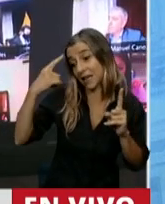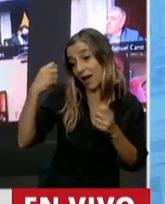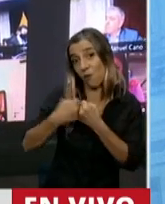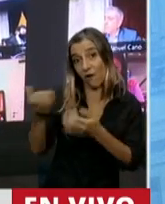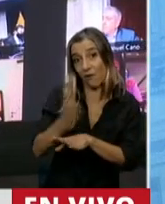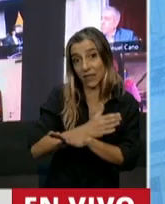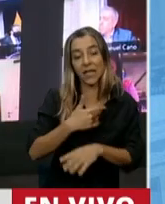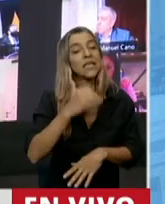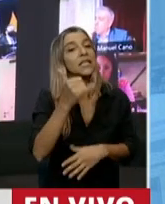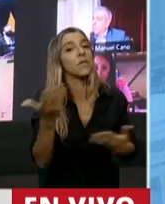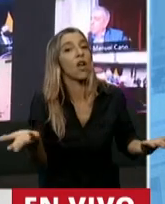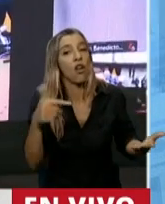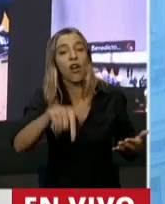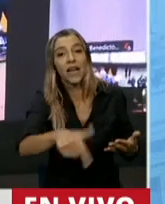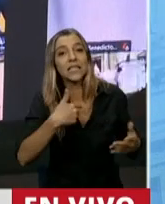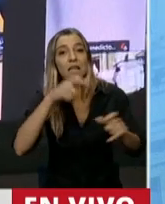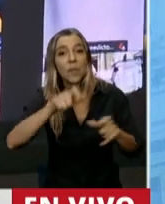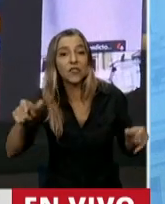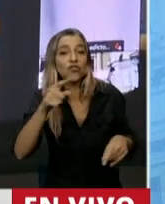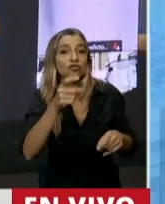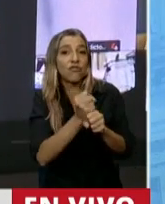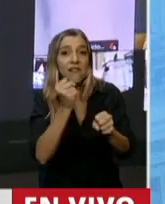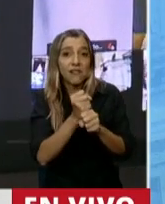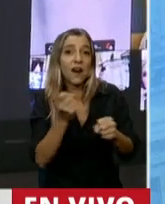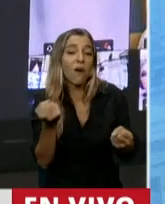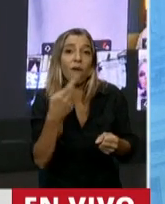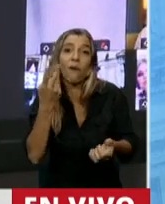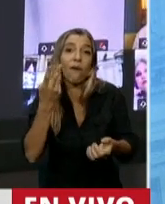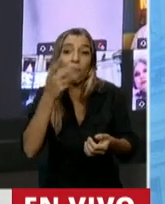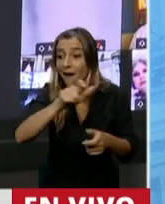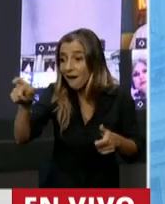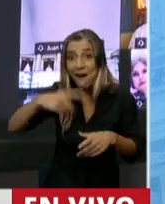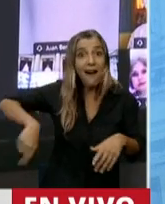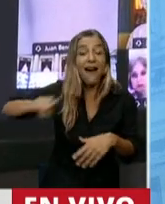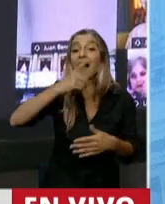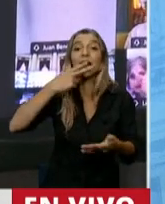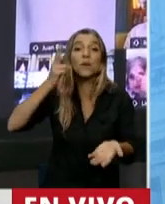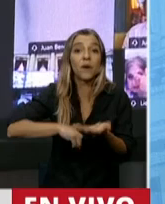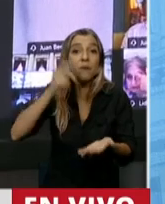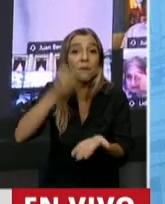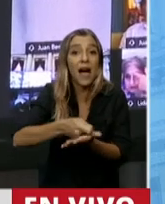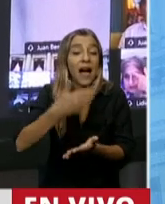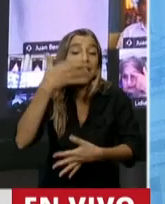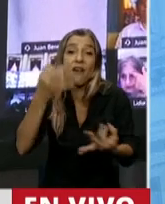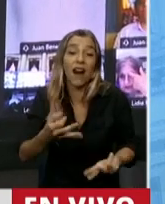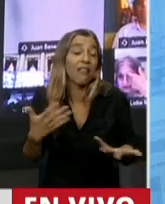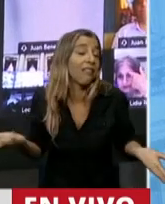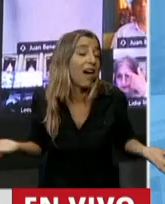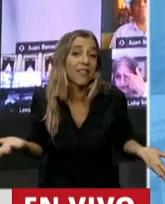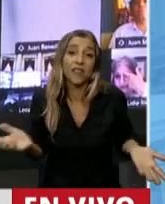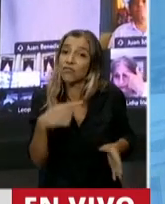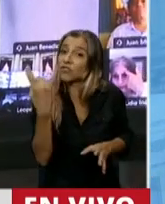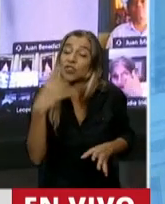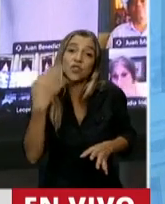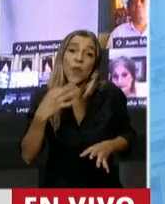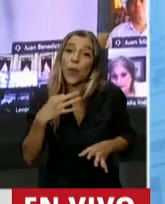ese impuesto y por eso yo creo que es importante que pidamos una o que votemos una cuestión de preferencia con